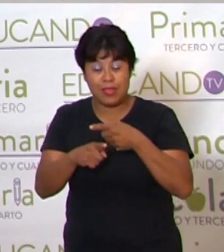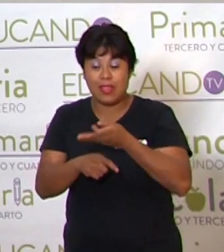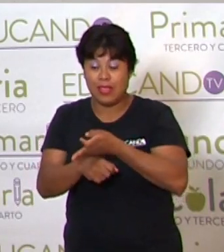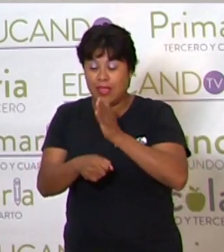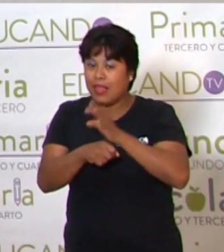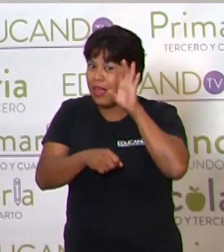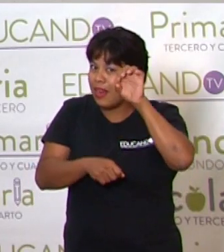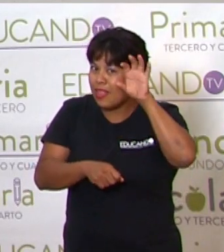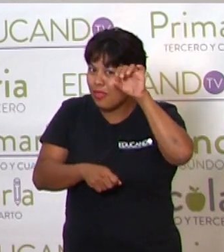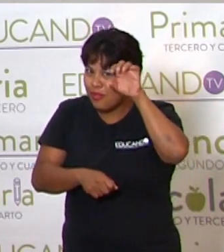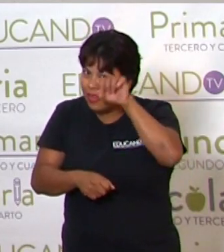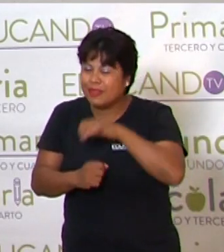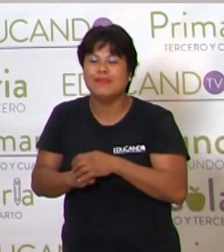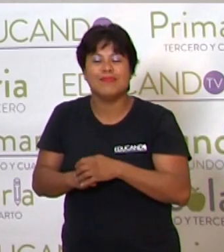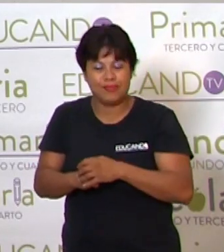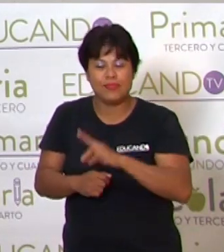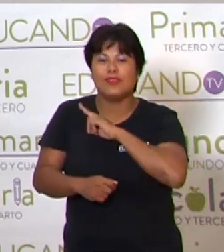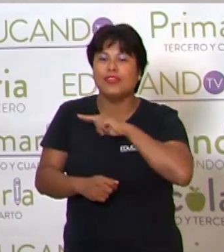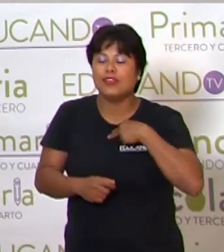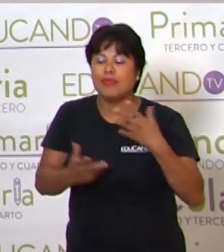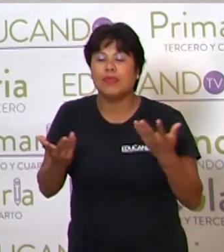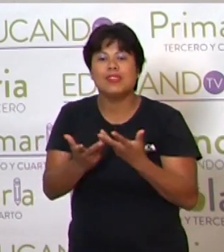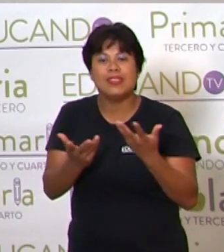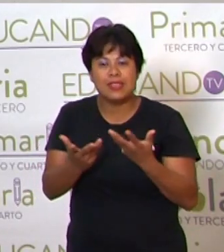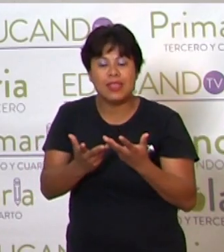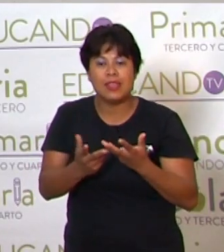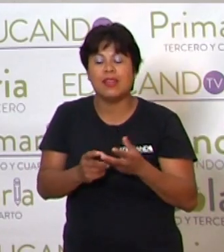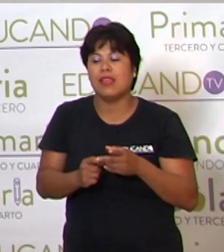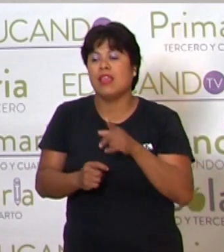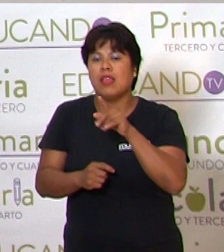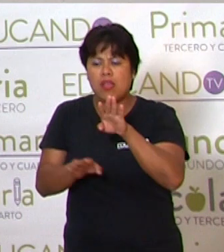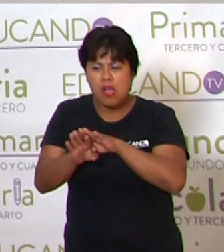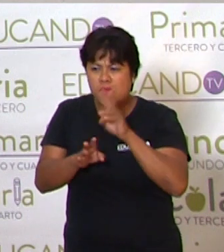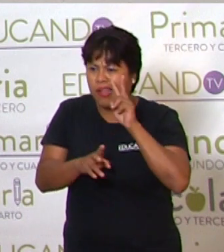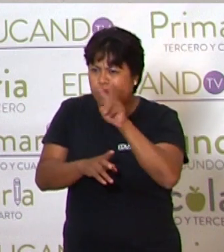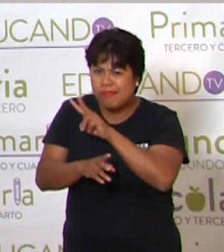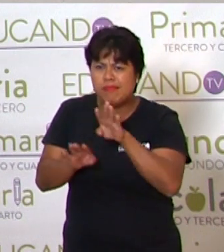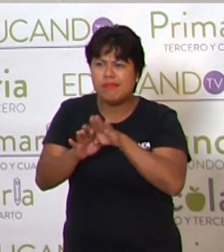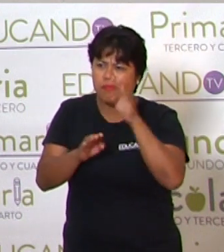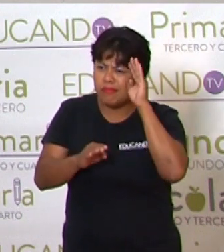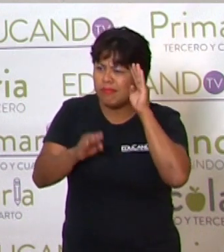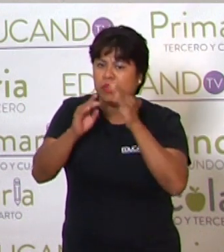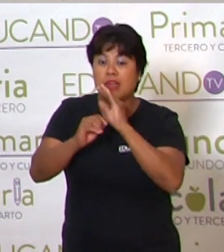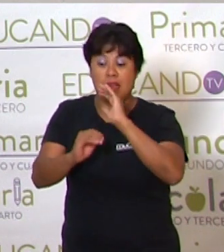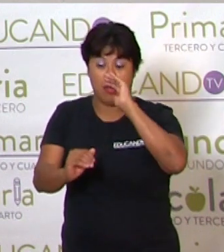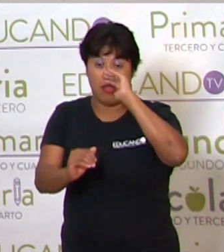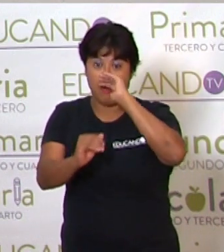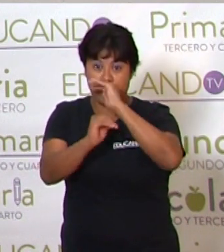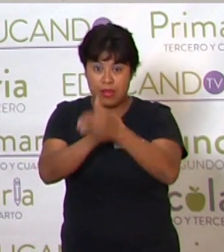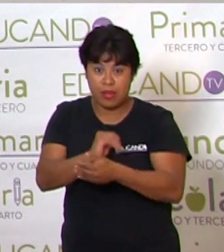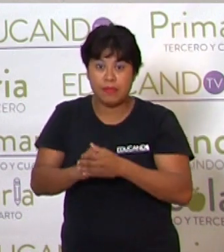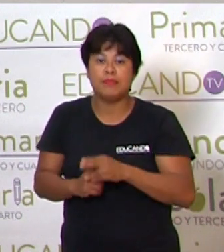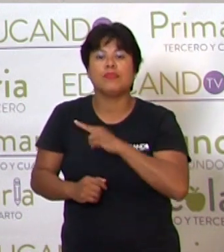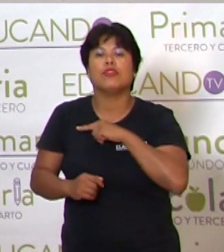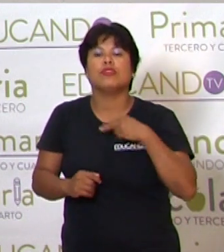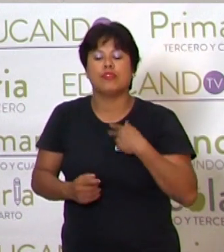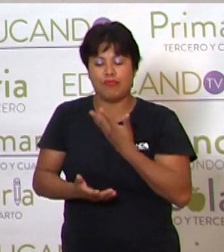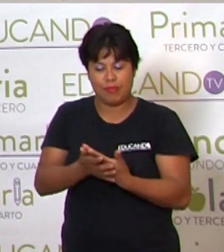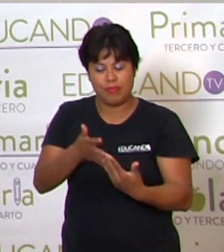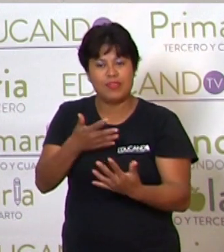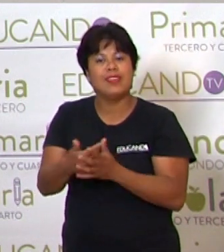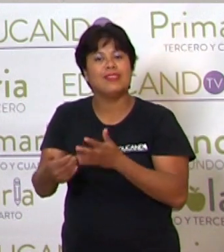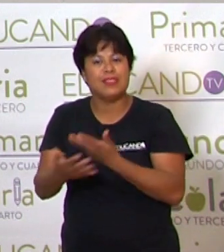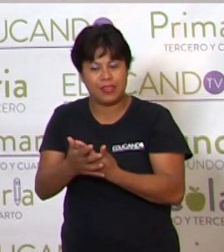caricaturas, vamos a hacer un análisis de ellas al mismo tiempo que las vemos y al final vamos a construir